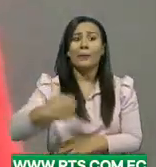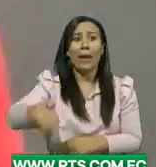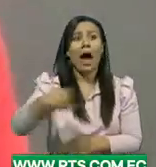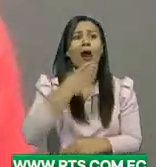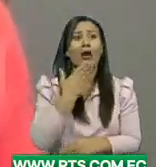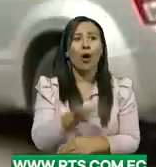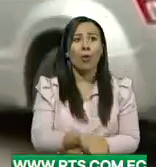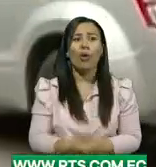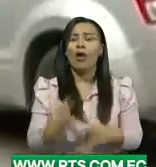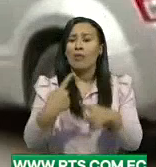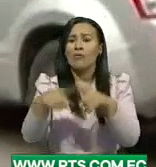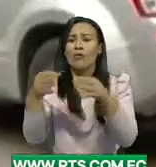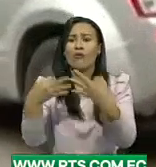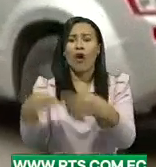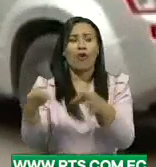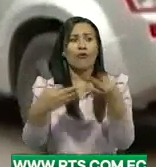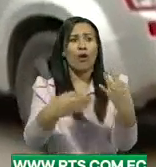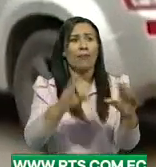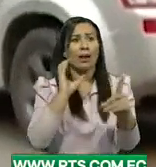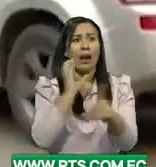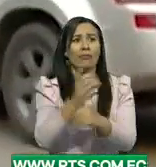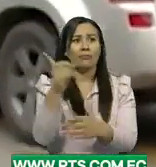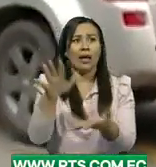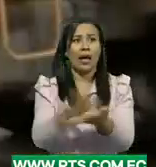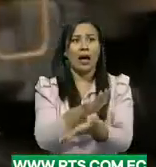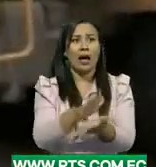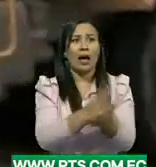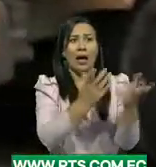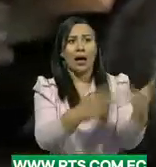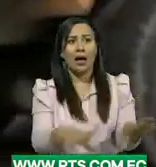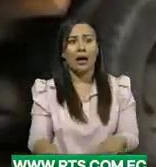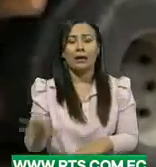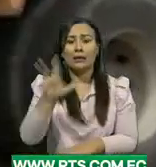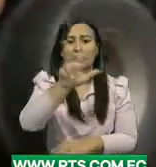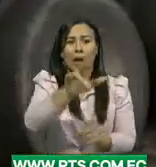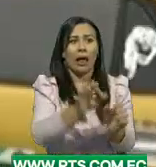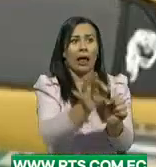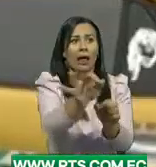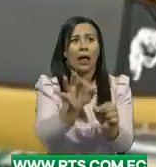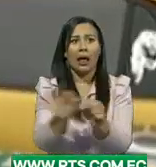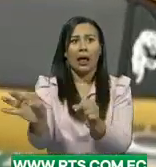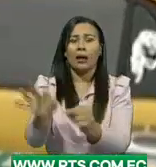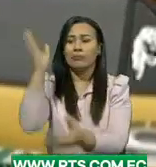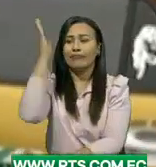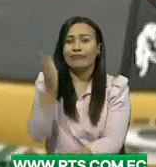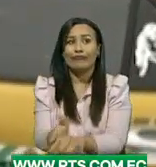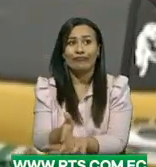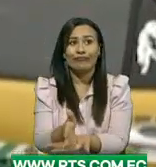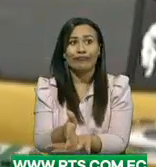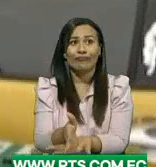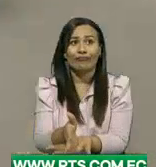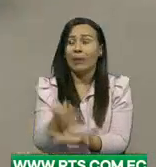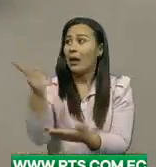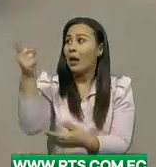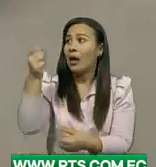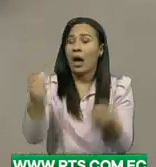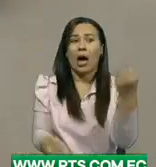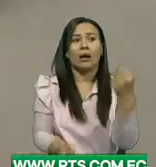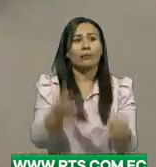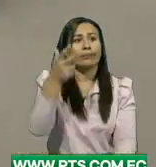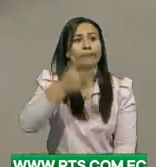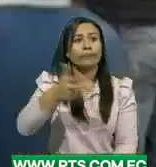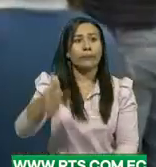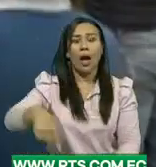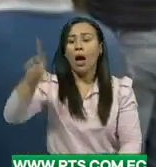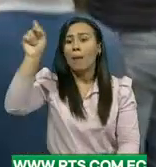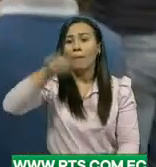maneras de reclamar. Las actividades escolares fueron suspendidas en 3 de los 5 cantones de Napo. Hubo restricción en los servicios de atención en